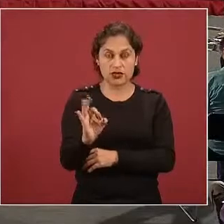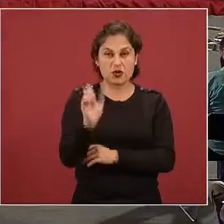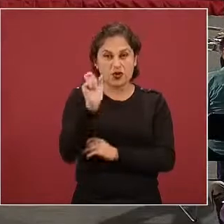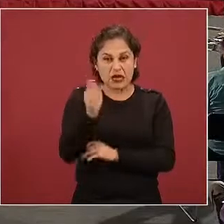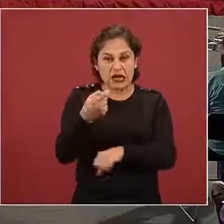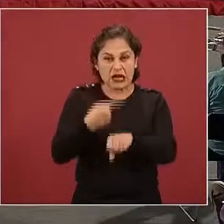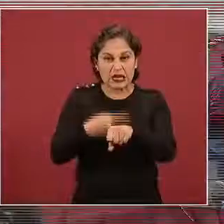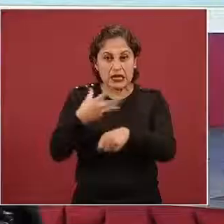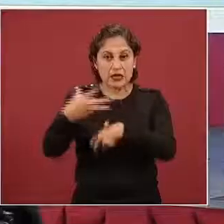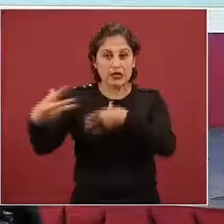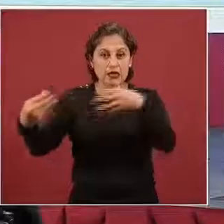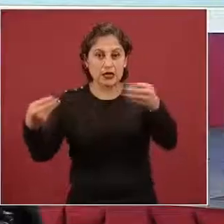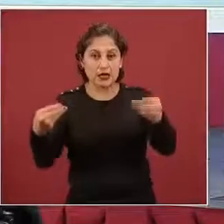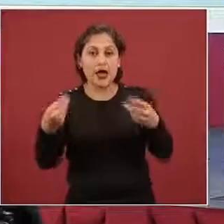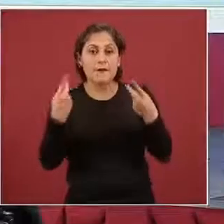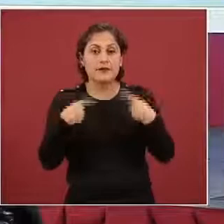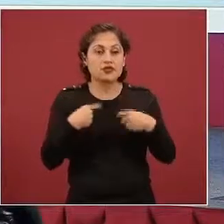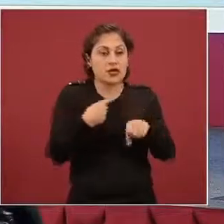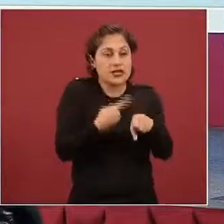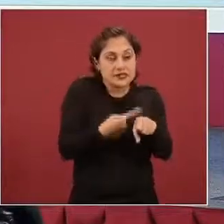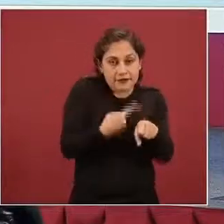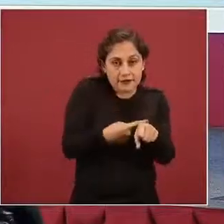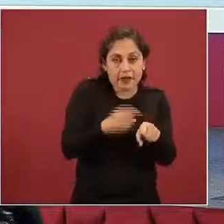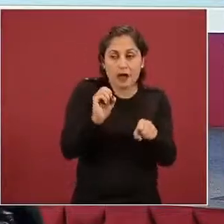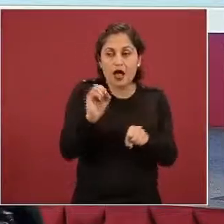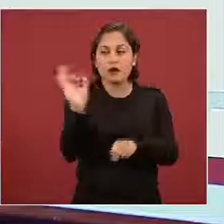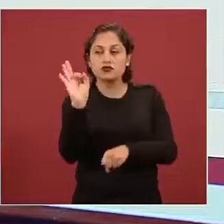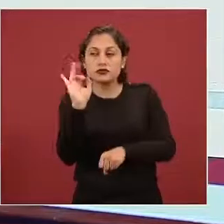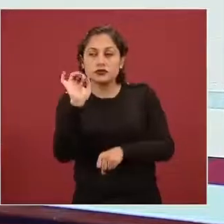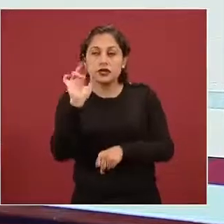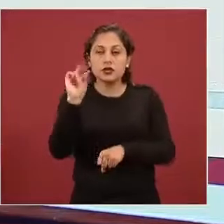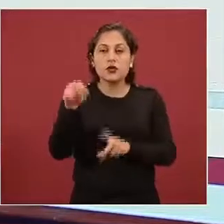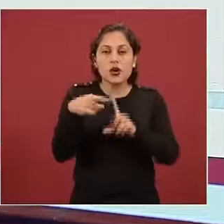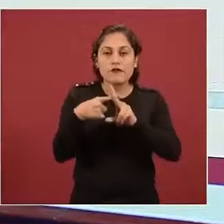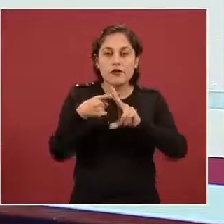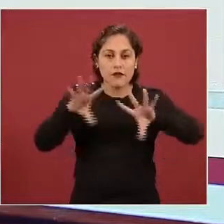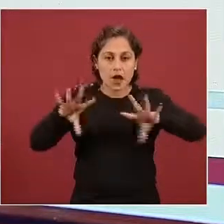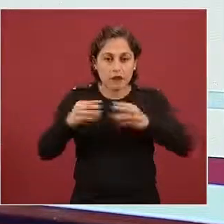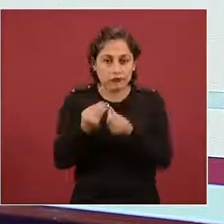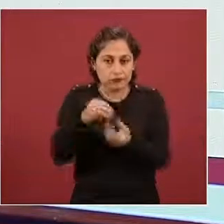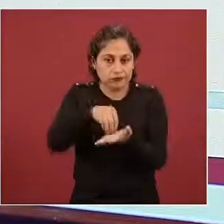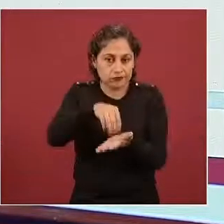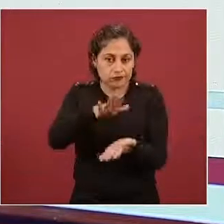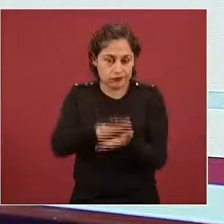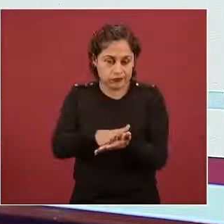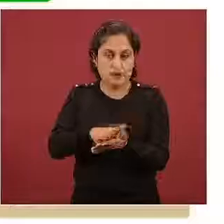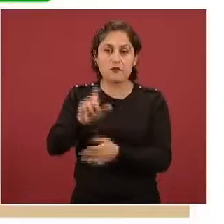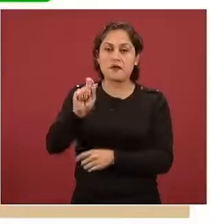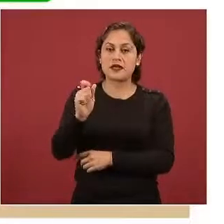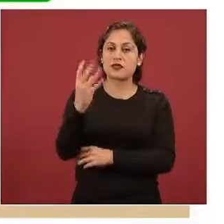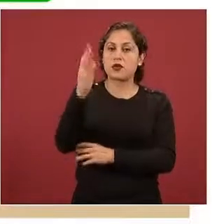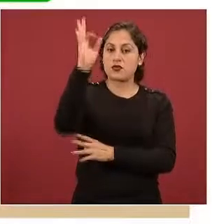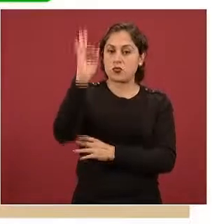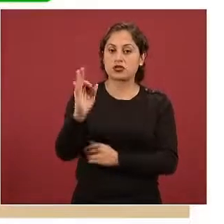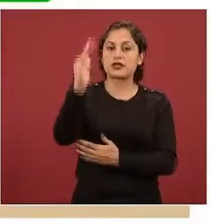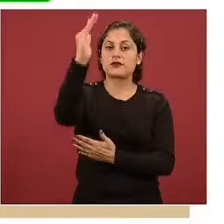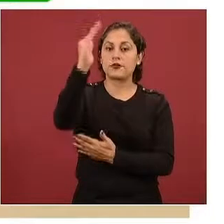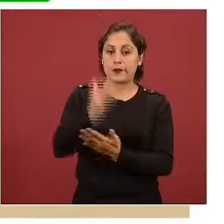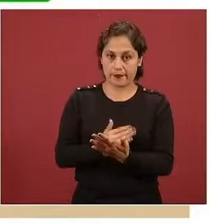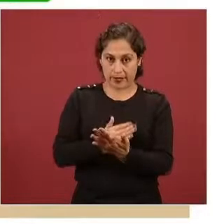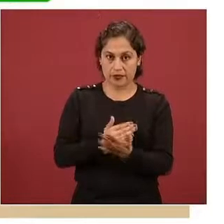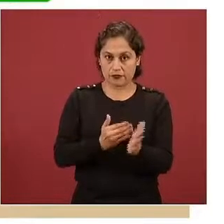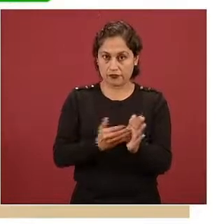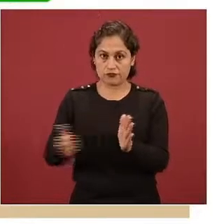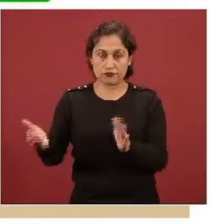que se estimaron para la semana 36 con los de la semana 37. Fueron 24% menos en la